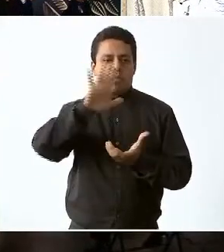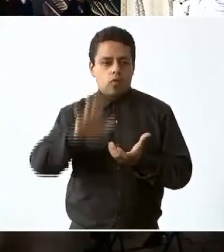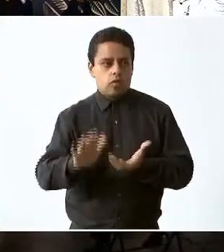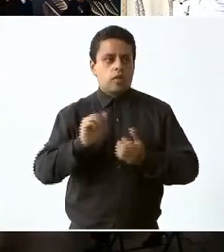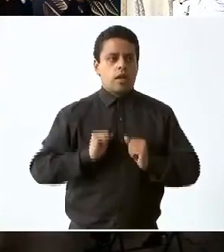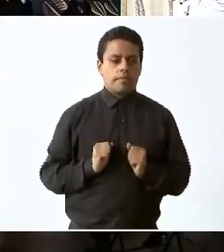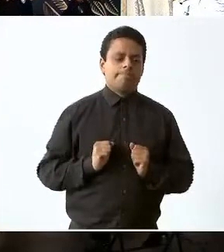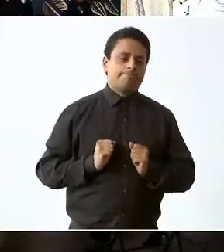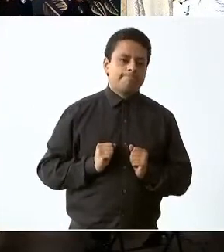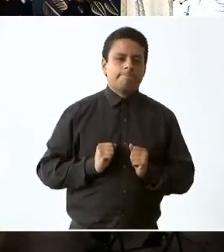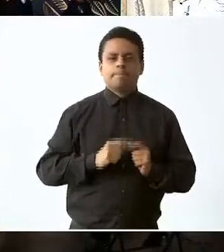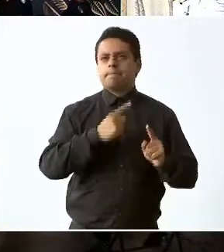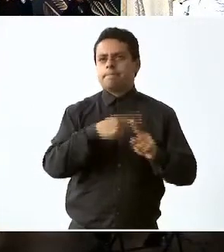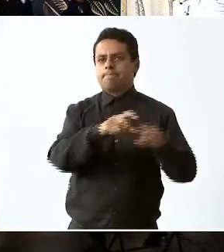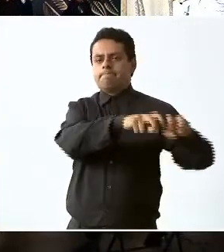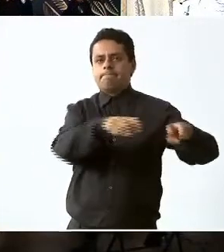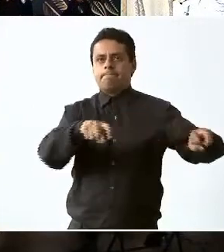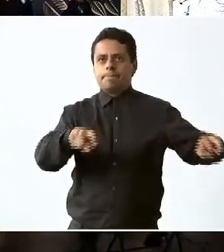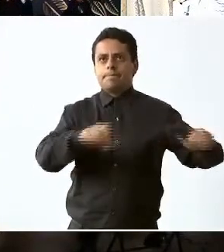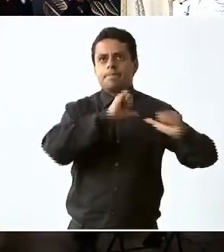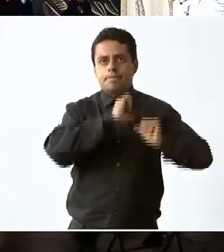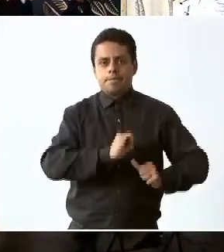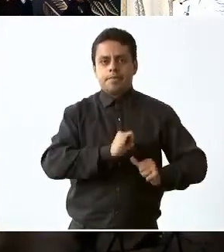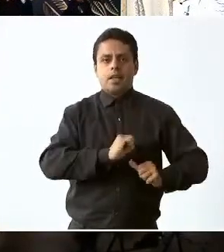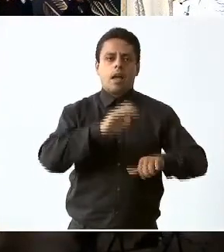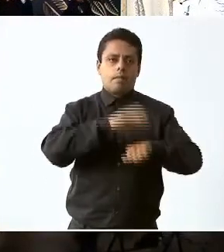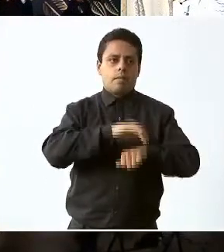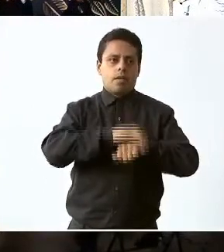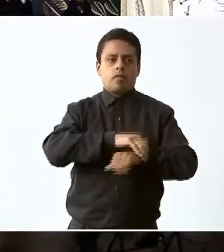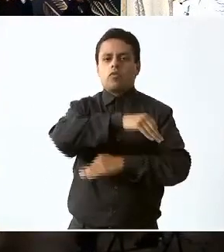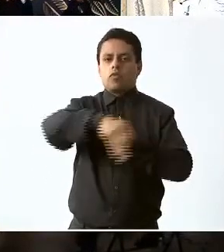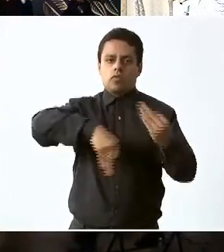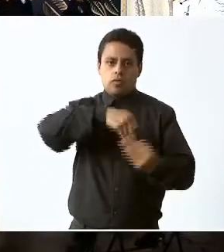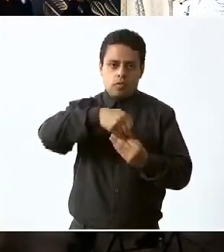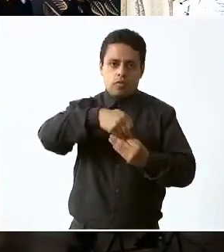distinguidísimas autoridades, amigos, amigas,